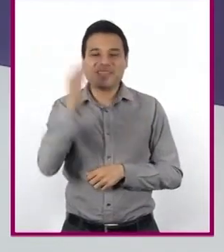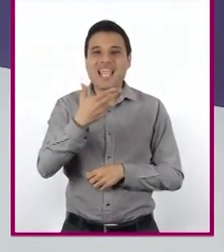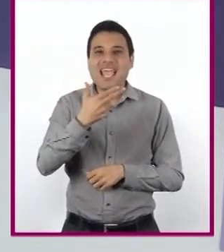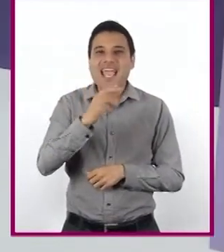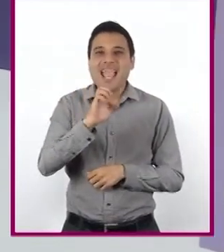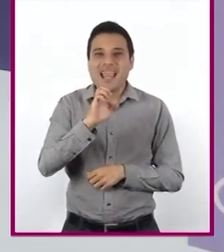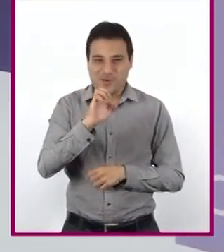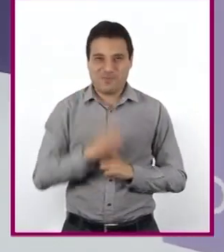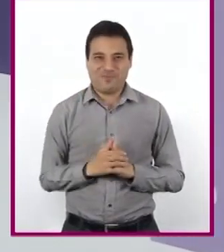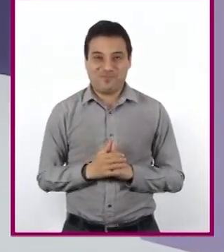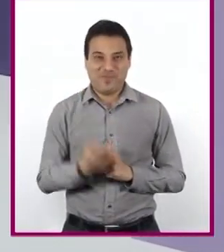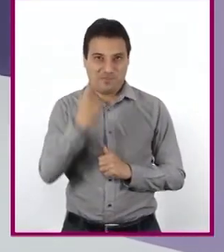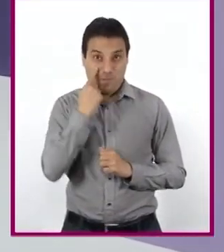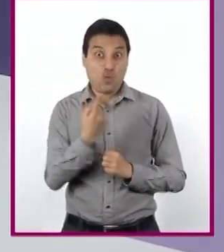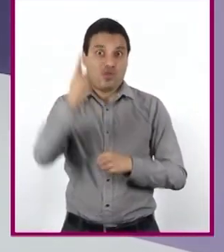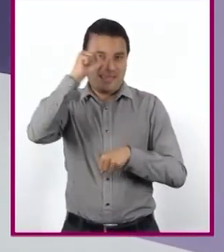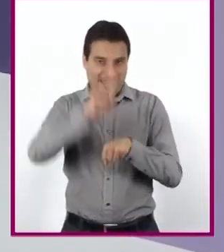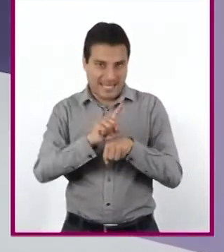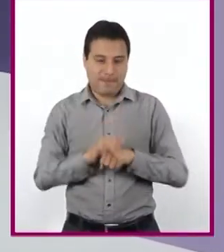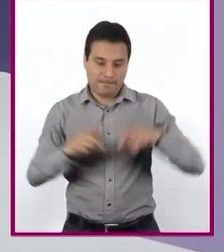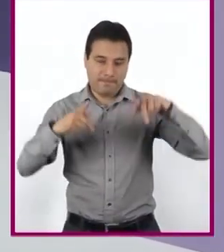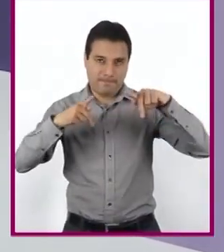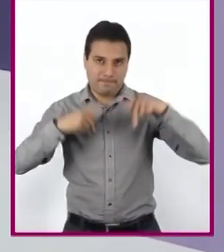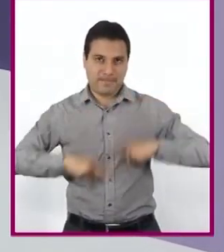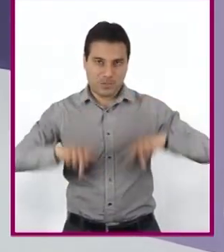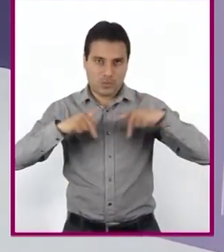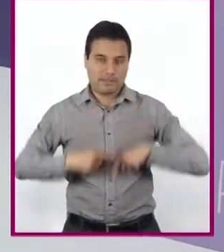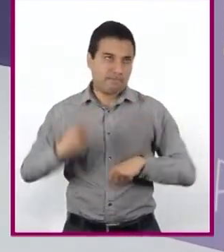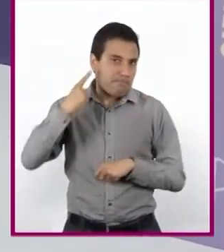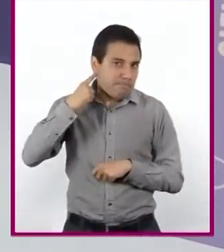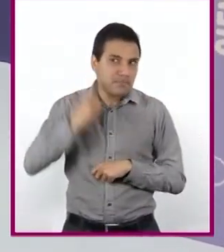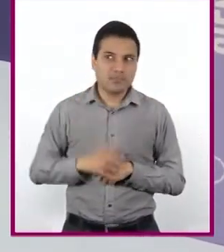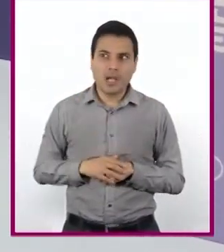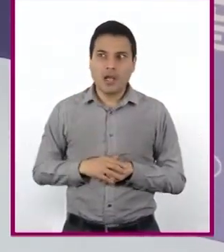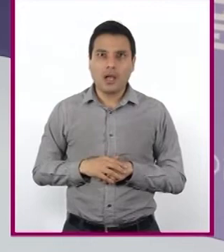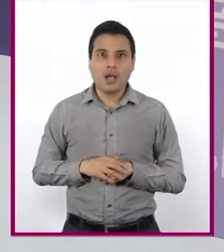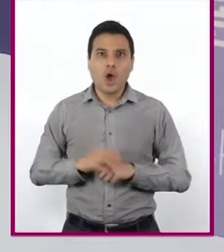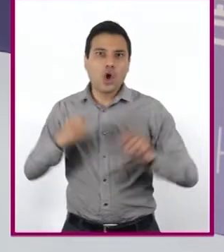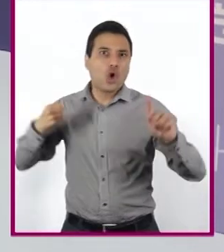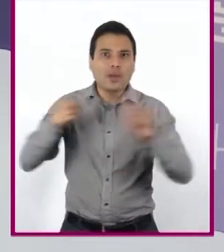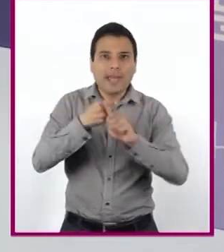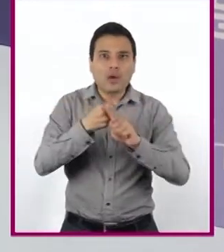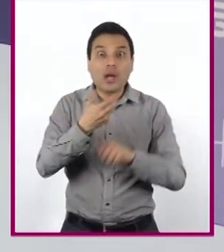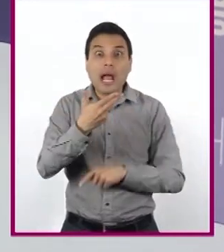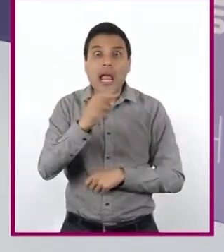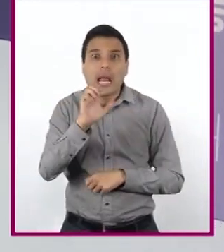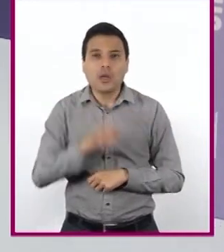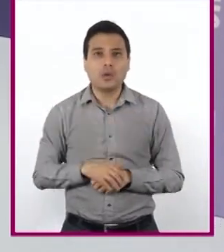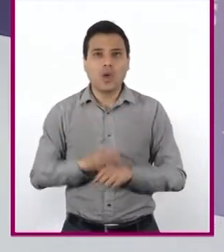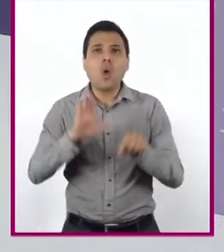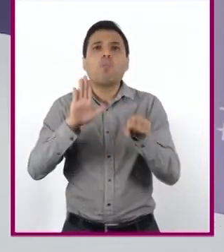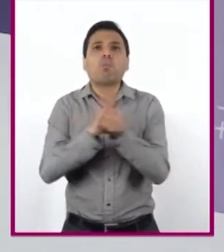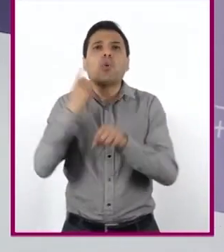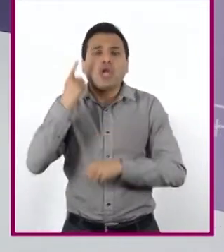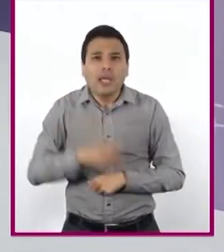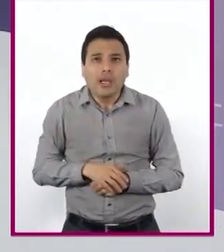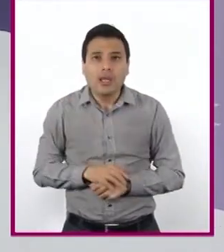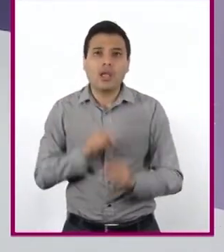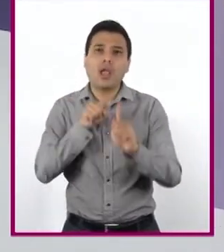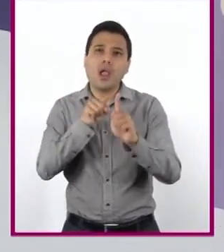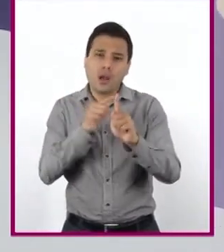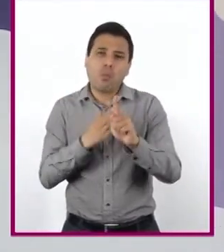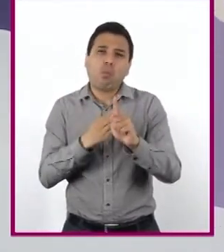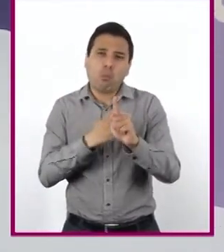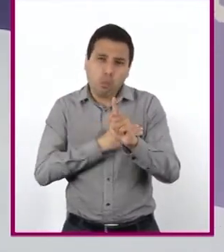Resulta que un día escuché lo siguiente: golpearon a Helio. ¿Por qué? Porque es muy noble. ¿Y qué